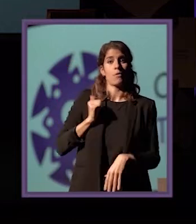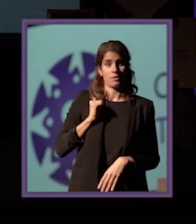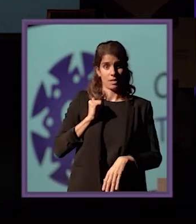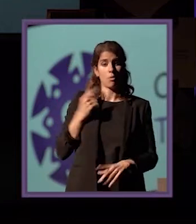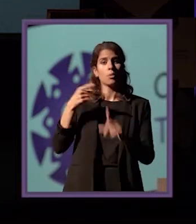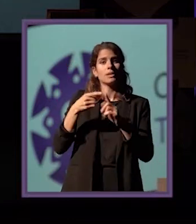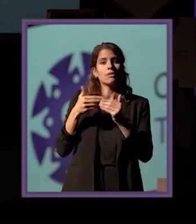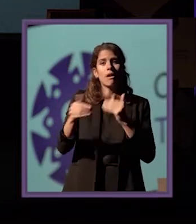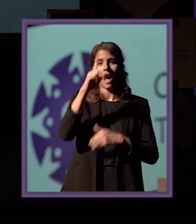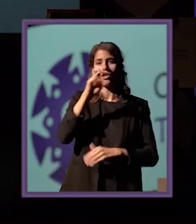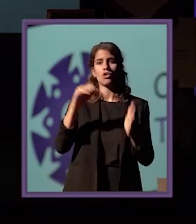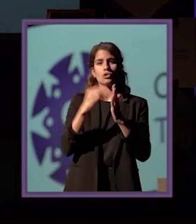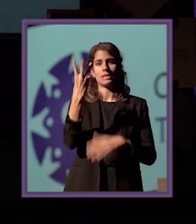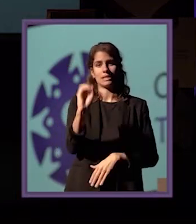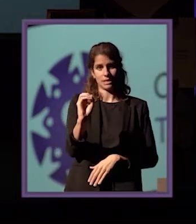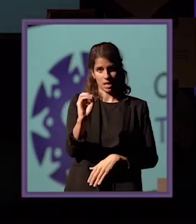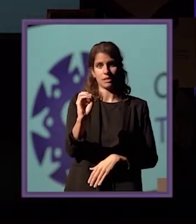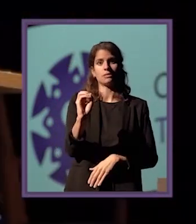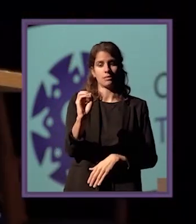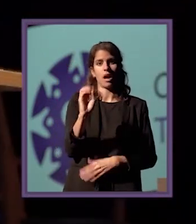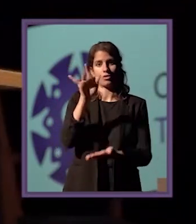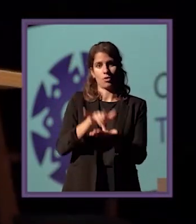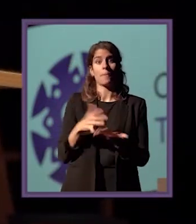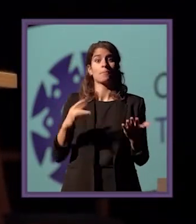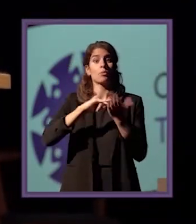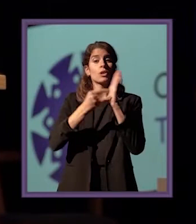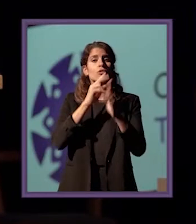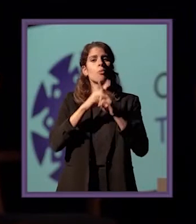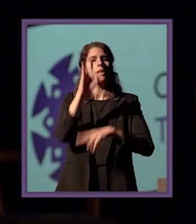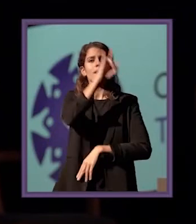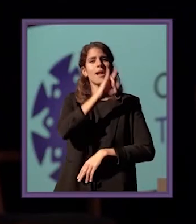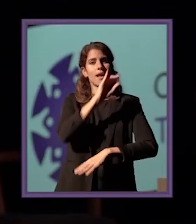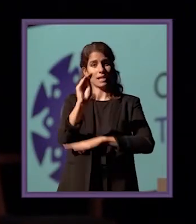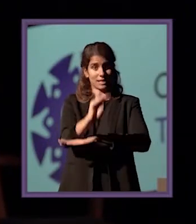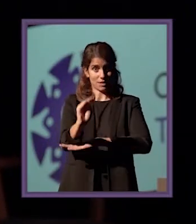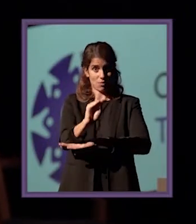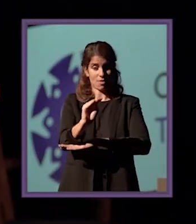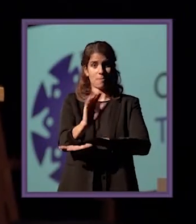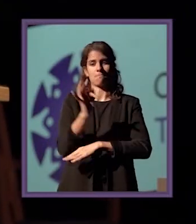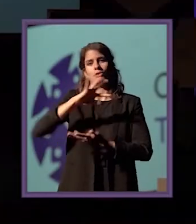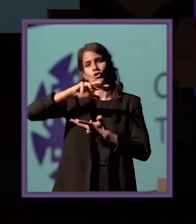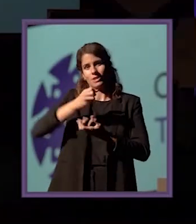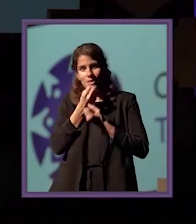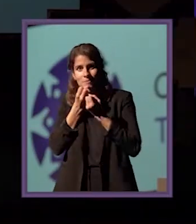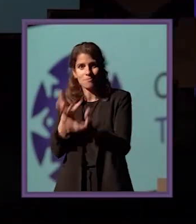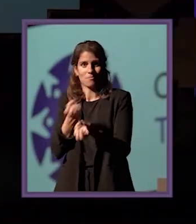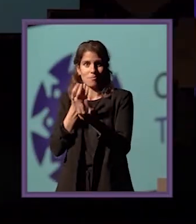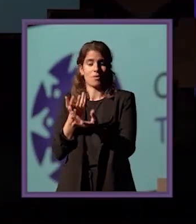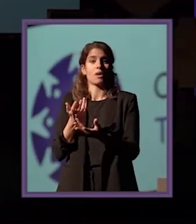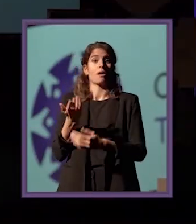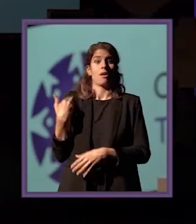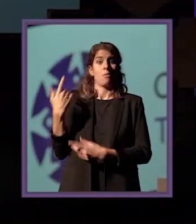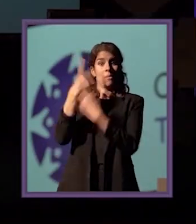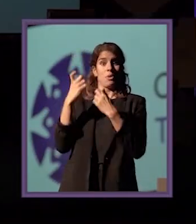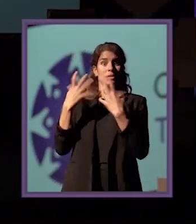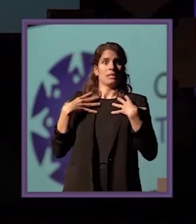2030. Por eso hoy, cuando hablamos de Canarias te cuida, y antes, y comparto con ustedes la buena noticia, ante una pregunta sobre sanidad, decía que el